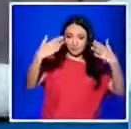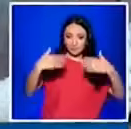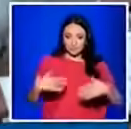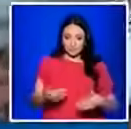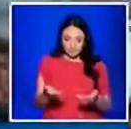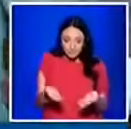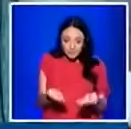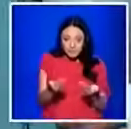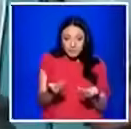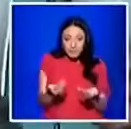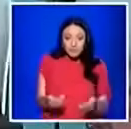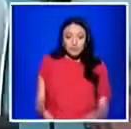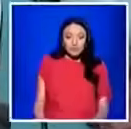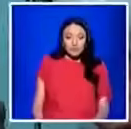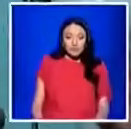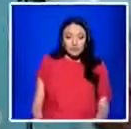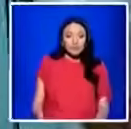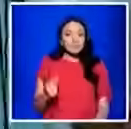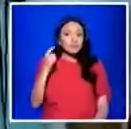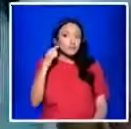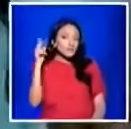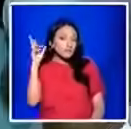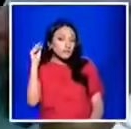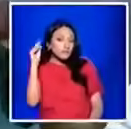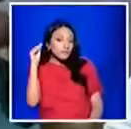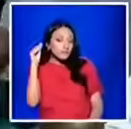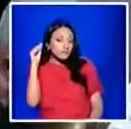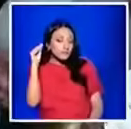póngase de pie, por favor. Atentos, va a soplar la vela.